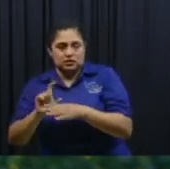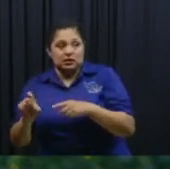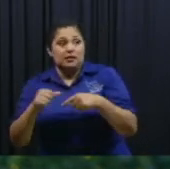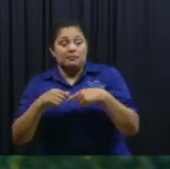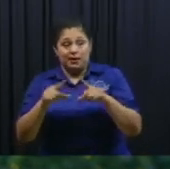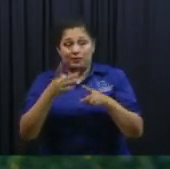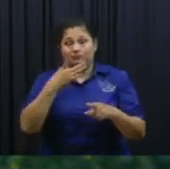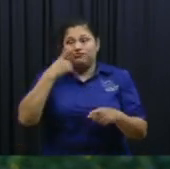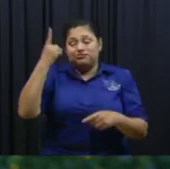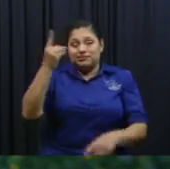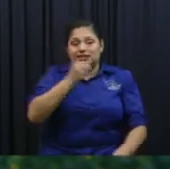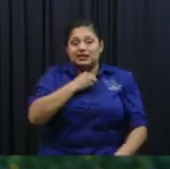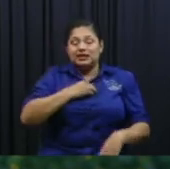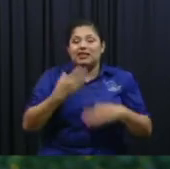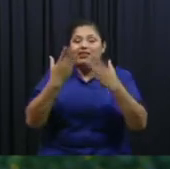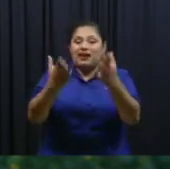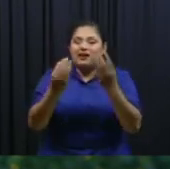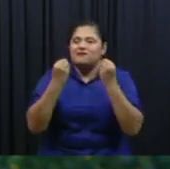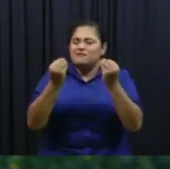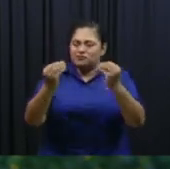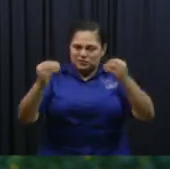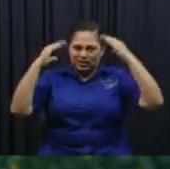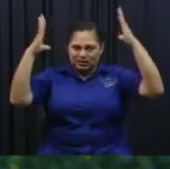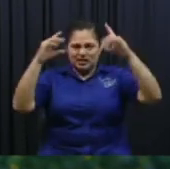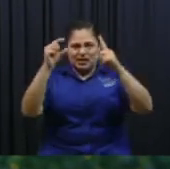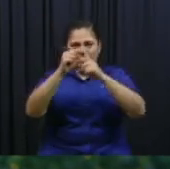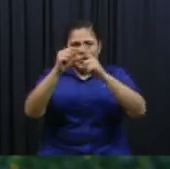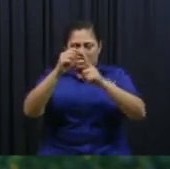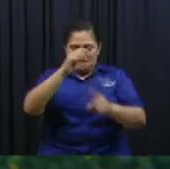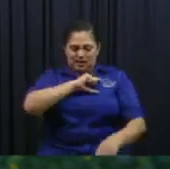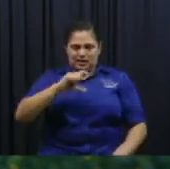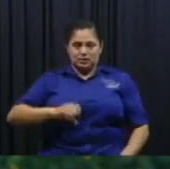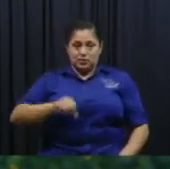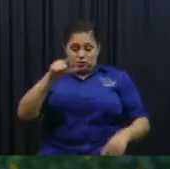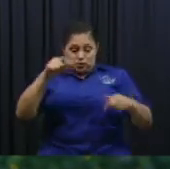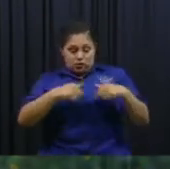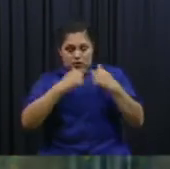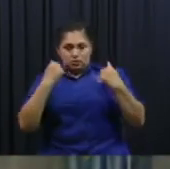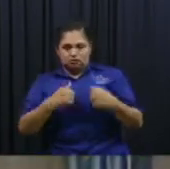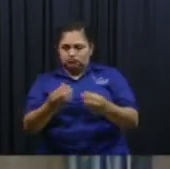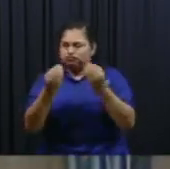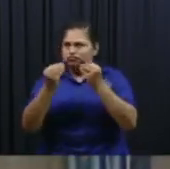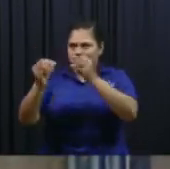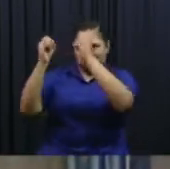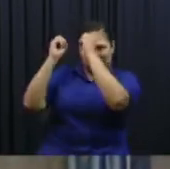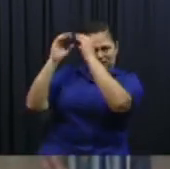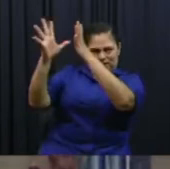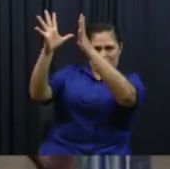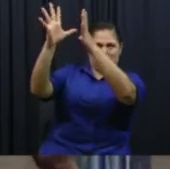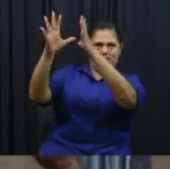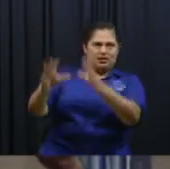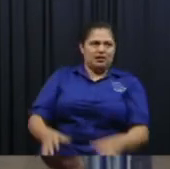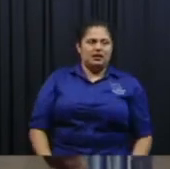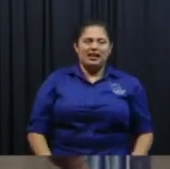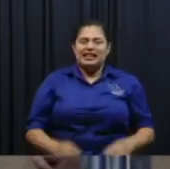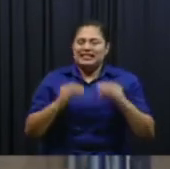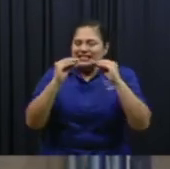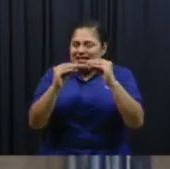quiere dar una abundancia de la palabra de Cristo en tu corazón con toda sabiduría amonestándote